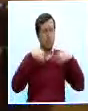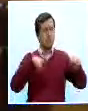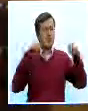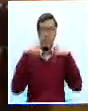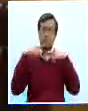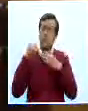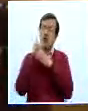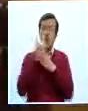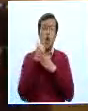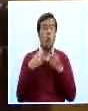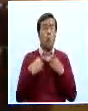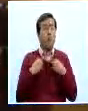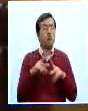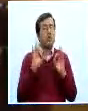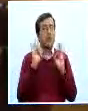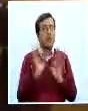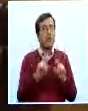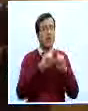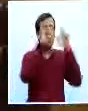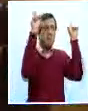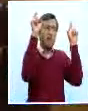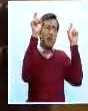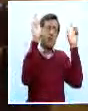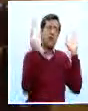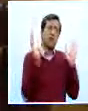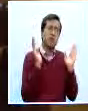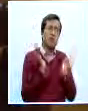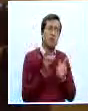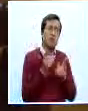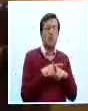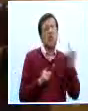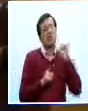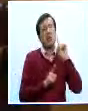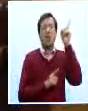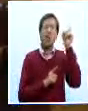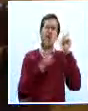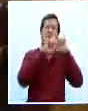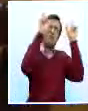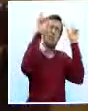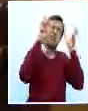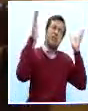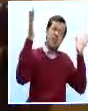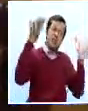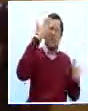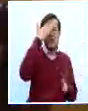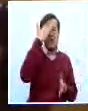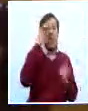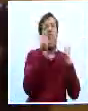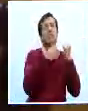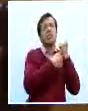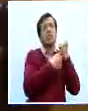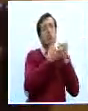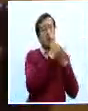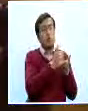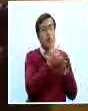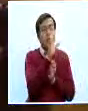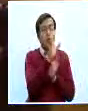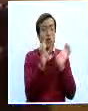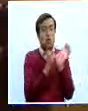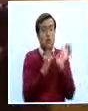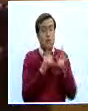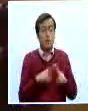puede ser de Gran oportunidad para los pequeños los grandes obviamente tienen sus asesores contables ellos sabrán se habrán dirigirles pero sí quiero decirles también